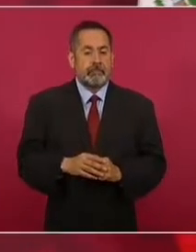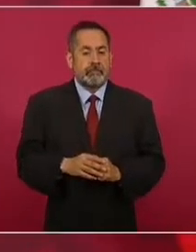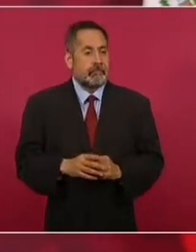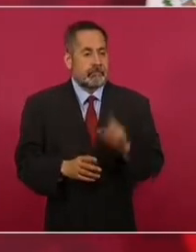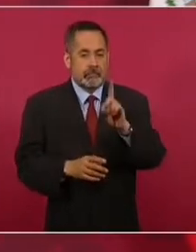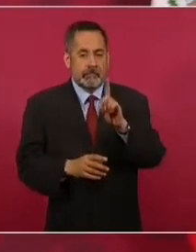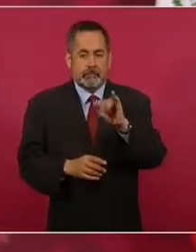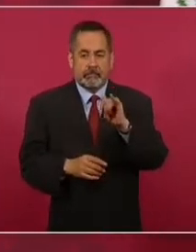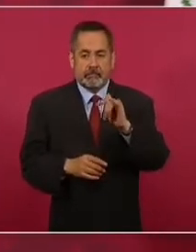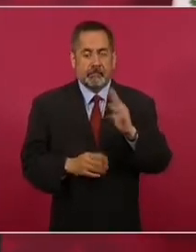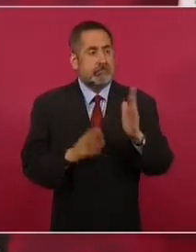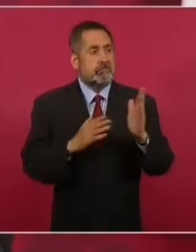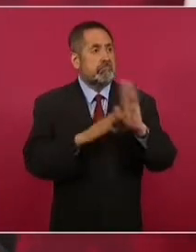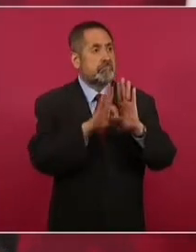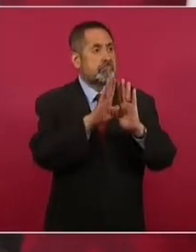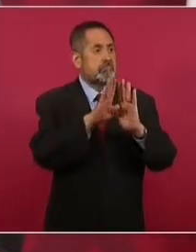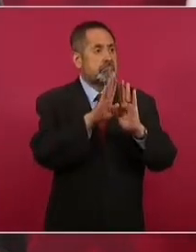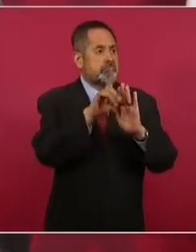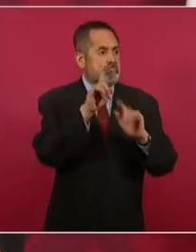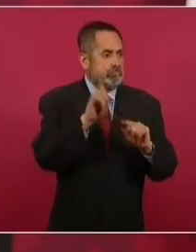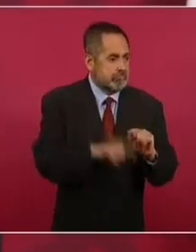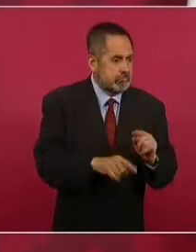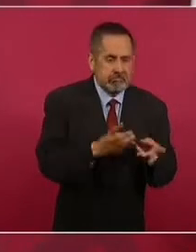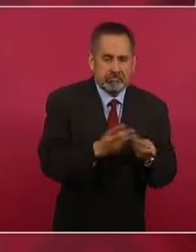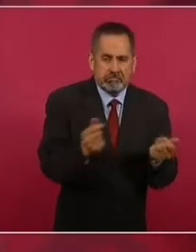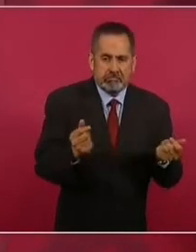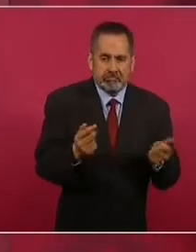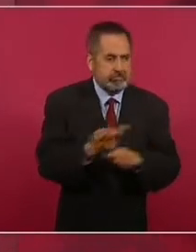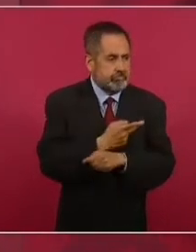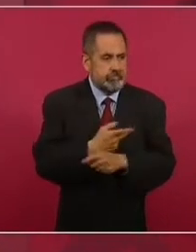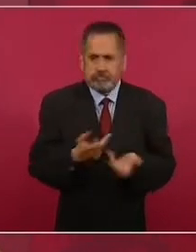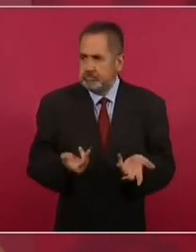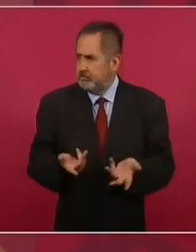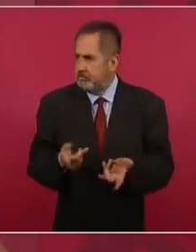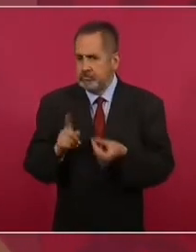desaparece Diego. ¿Qué se hizo Diego?